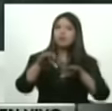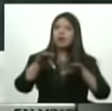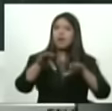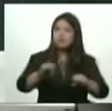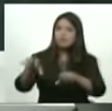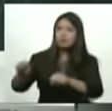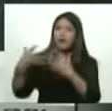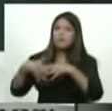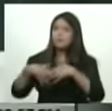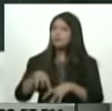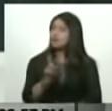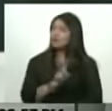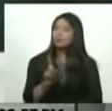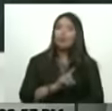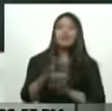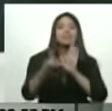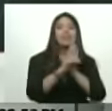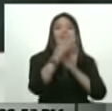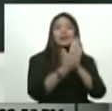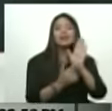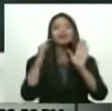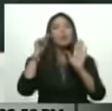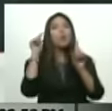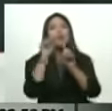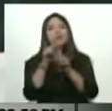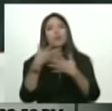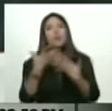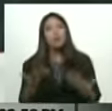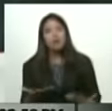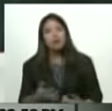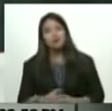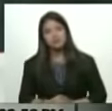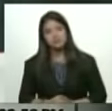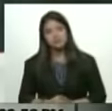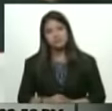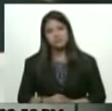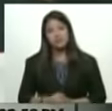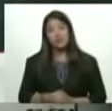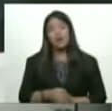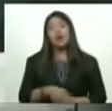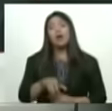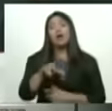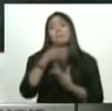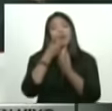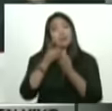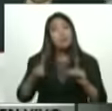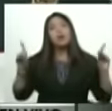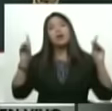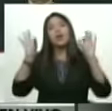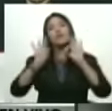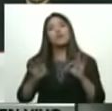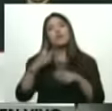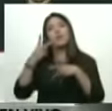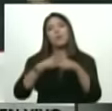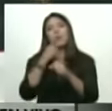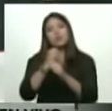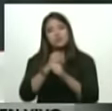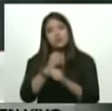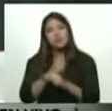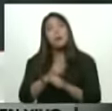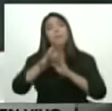parezca. El decreto, al contrario, o por el contrario, el decreto está hecho para democratizar las formas de propiedad productiva,